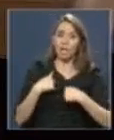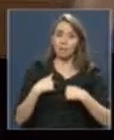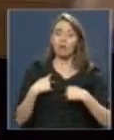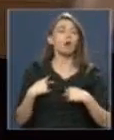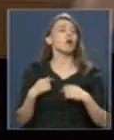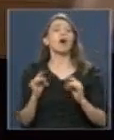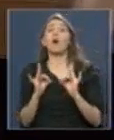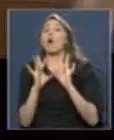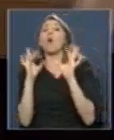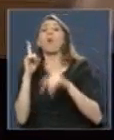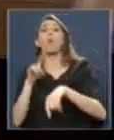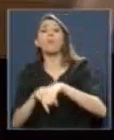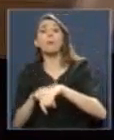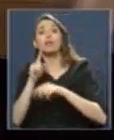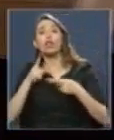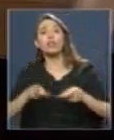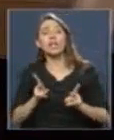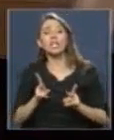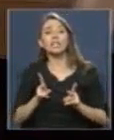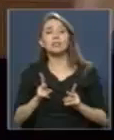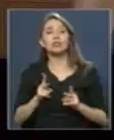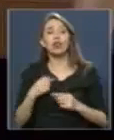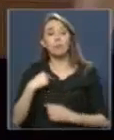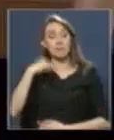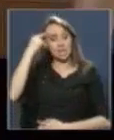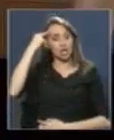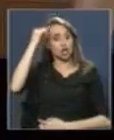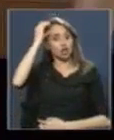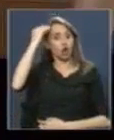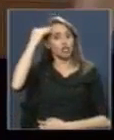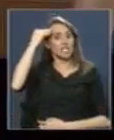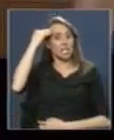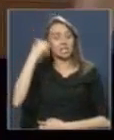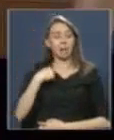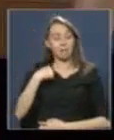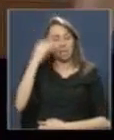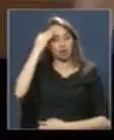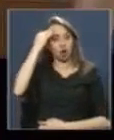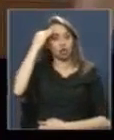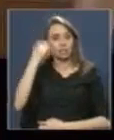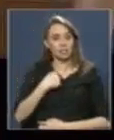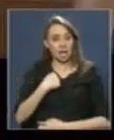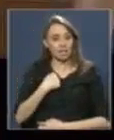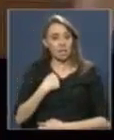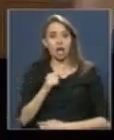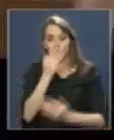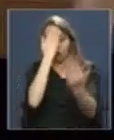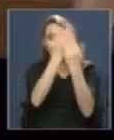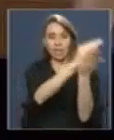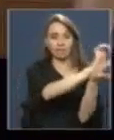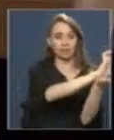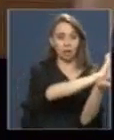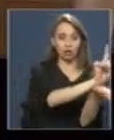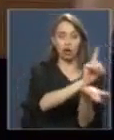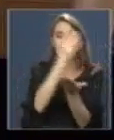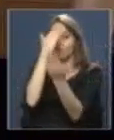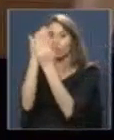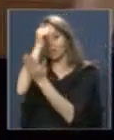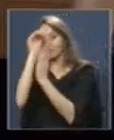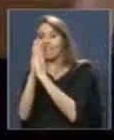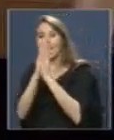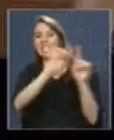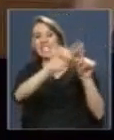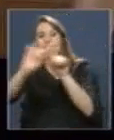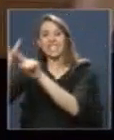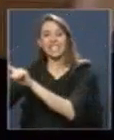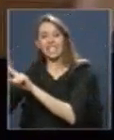momento determinado, a decir frente a su conciencia, y nada más que su conciencia, no frente al Estado, no frente a la Iglesia o las